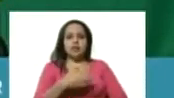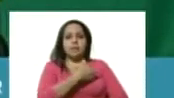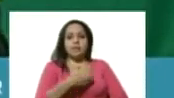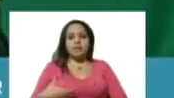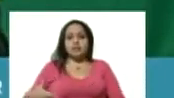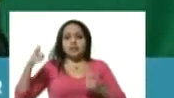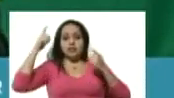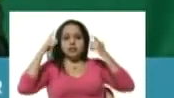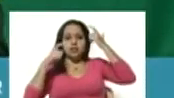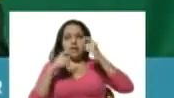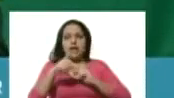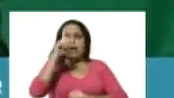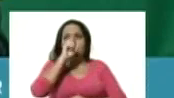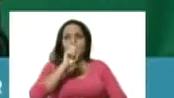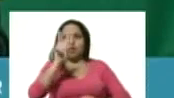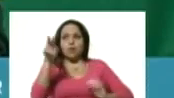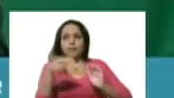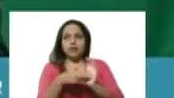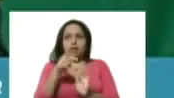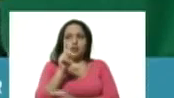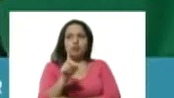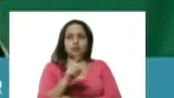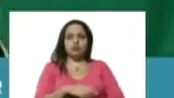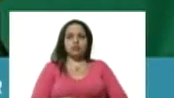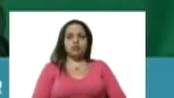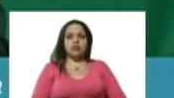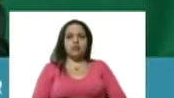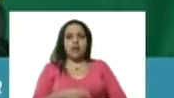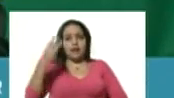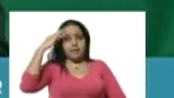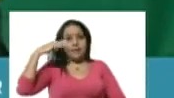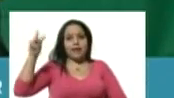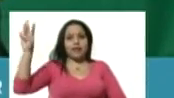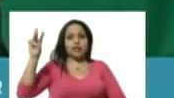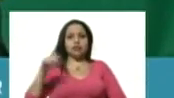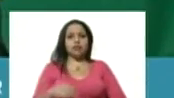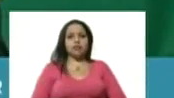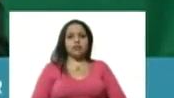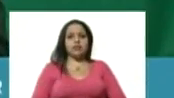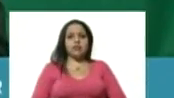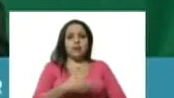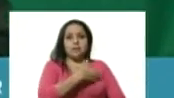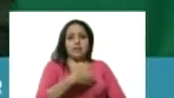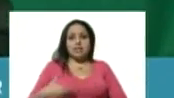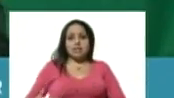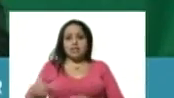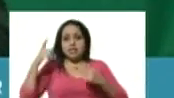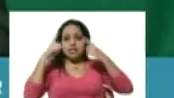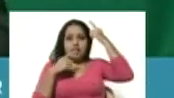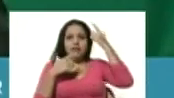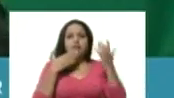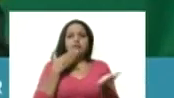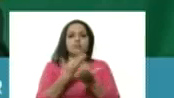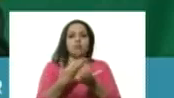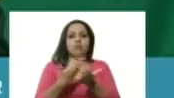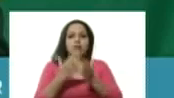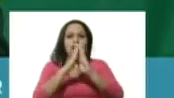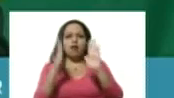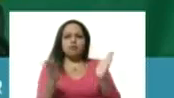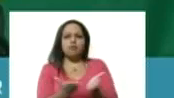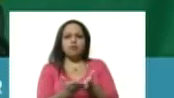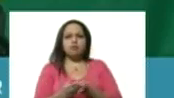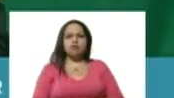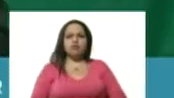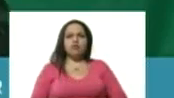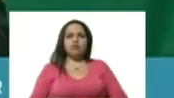Chávez, en el año 2001, en Monterrey, México, el comandante Chávez le proponía al mundo, en una cumbre de financiación para el